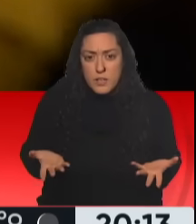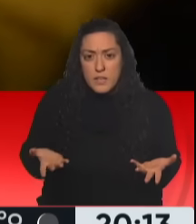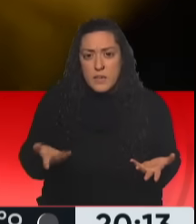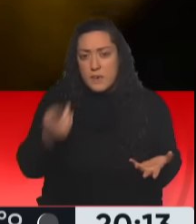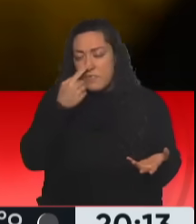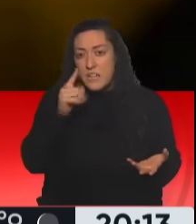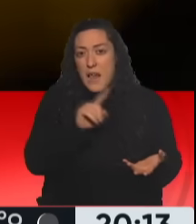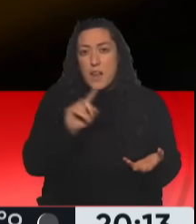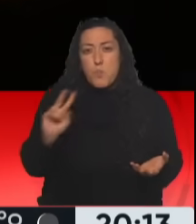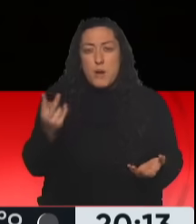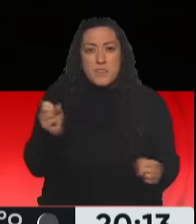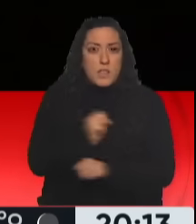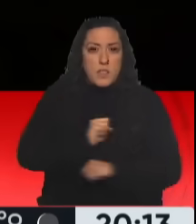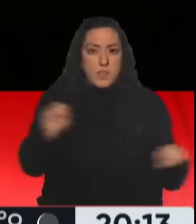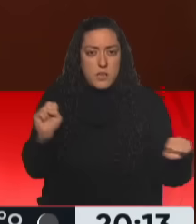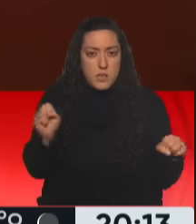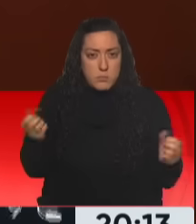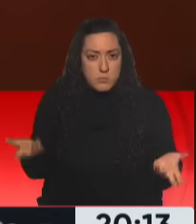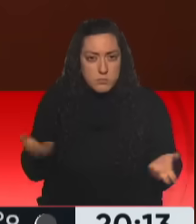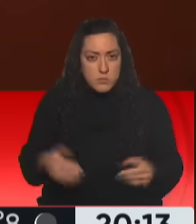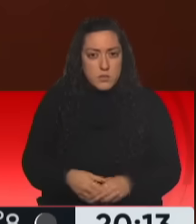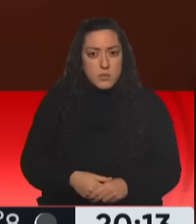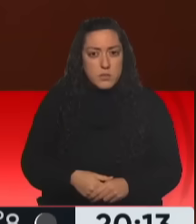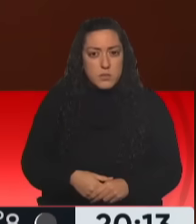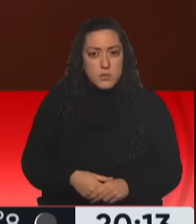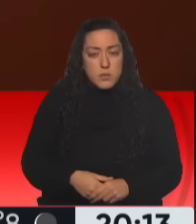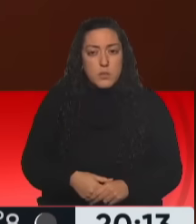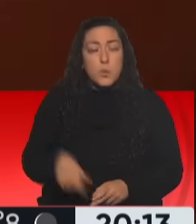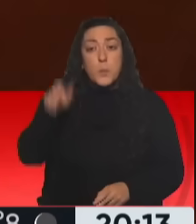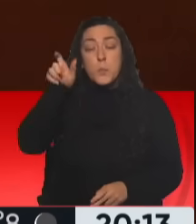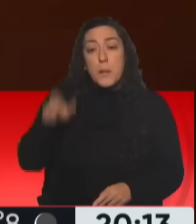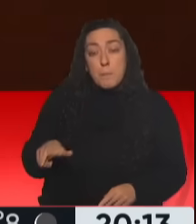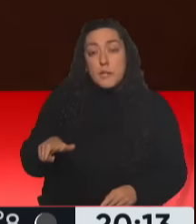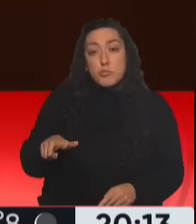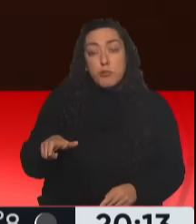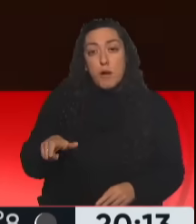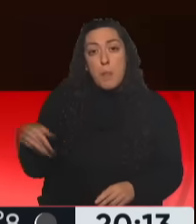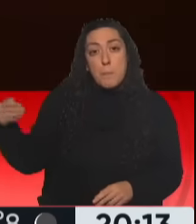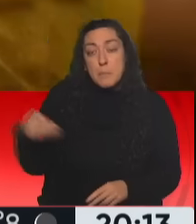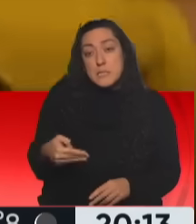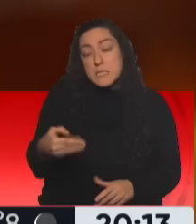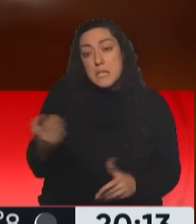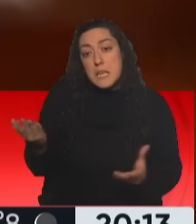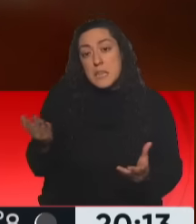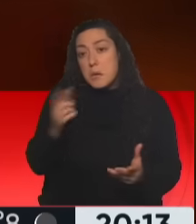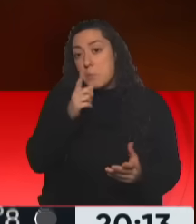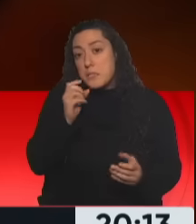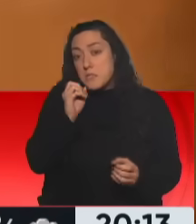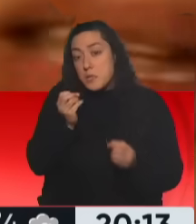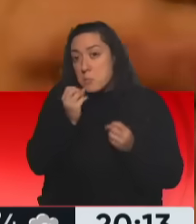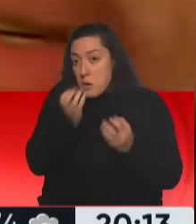muerte súbita. Claro. Eh, una paciente que estaba de alguna manera aparentemente en